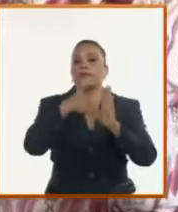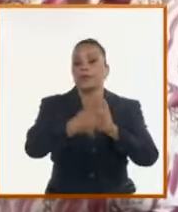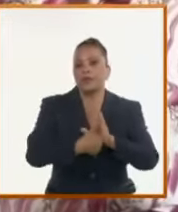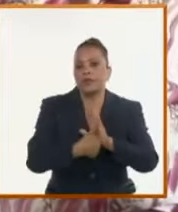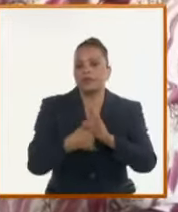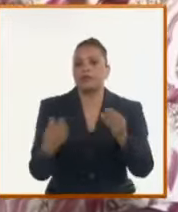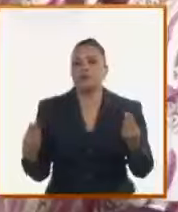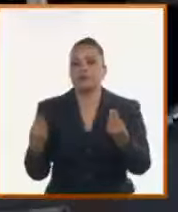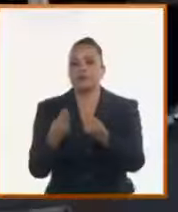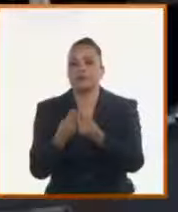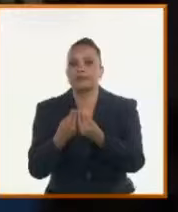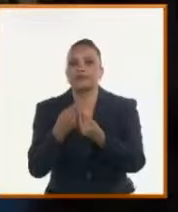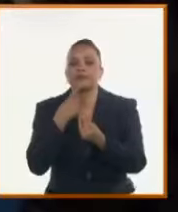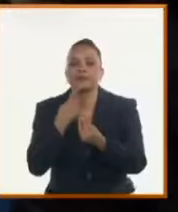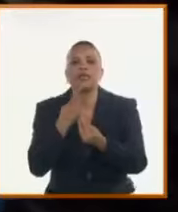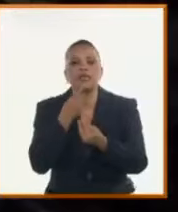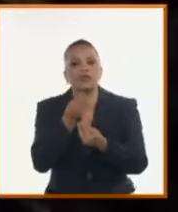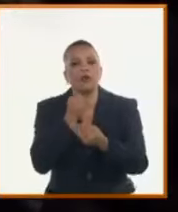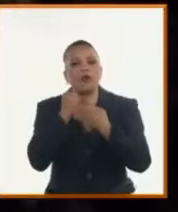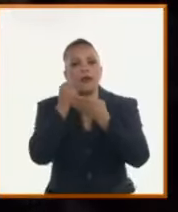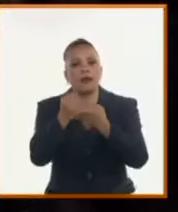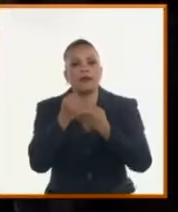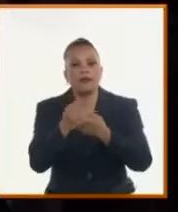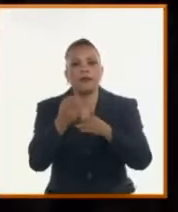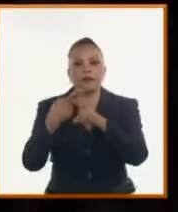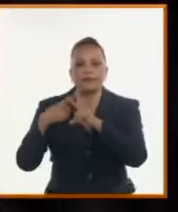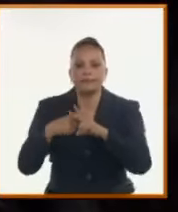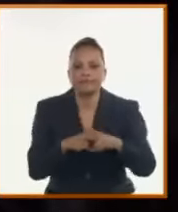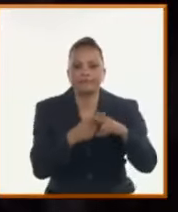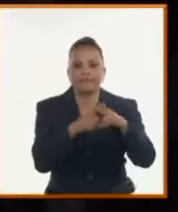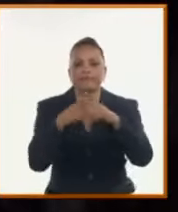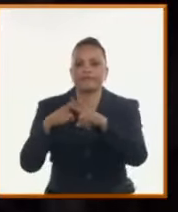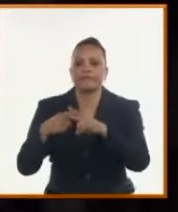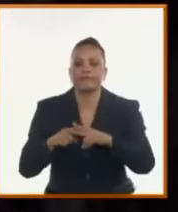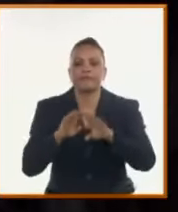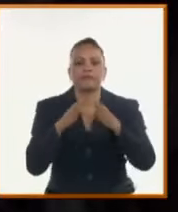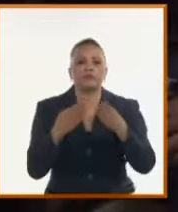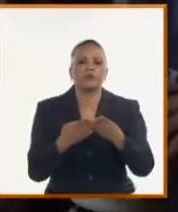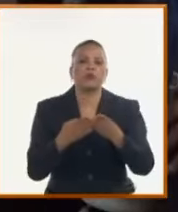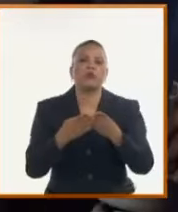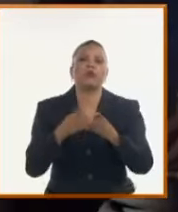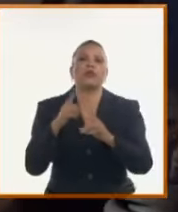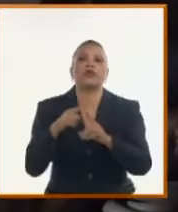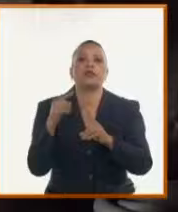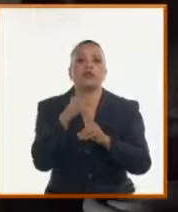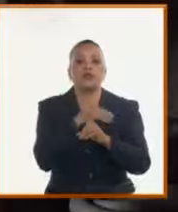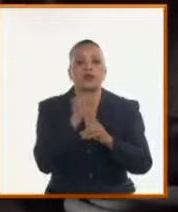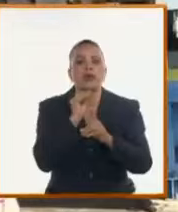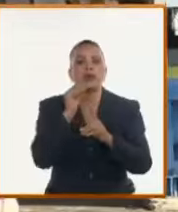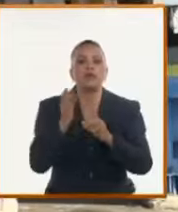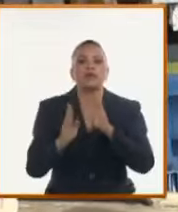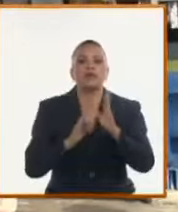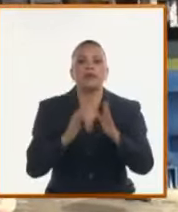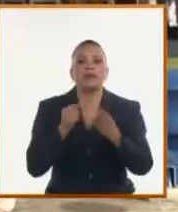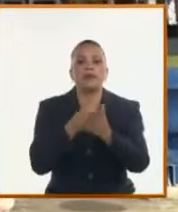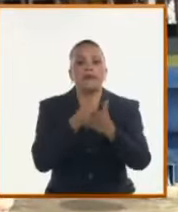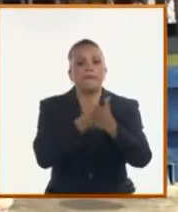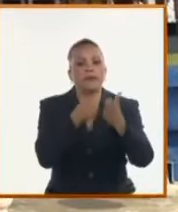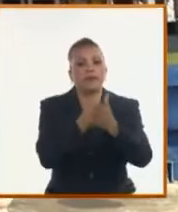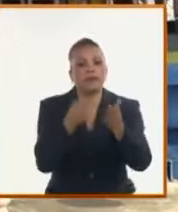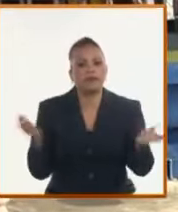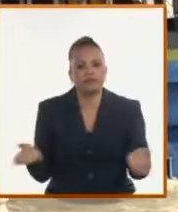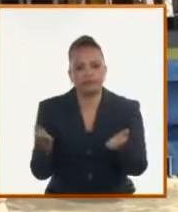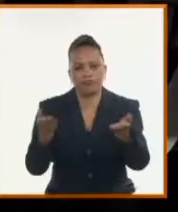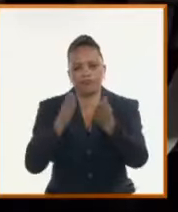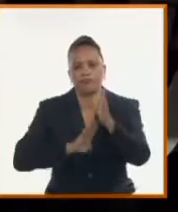colaboración que permitirá modernizar infraestructura además de disponibilidad tecnológica en un sector llamado a impulsar el desarrollo